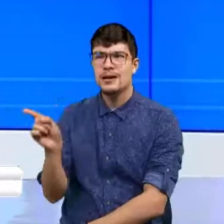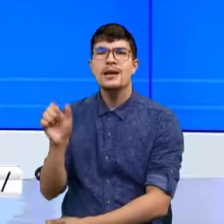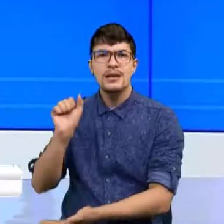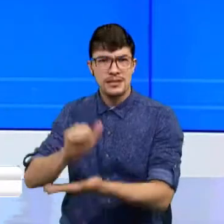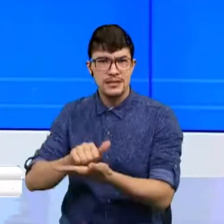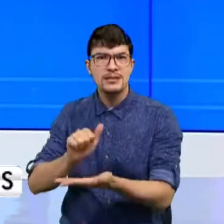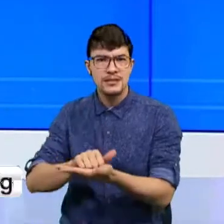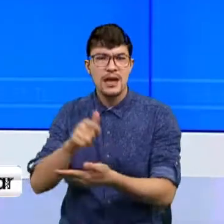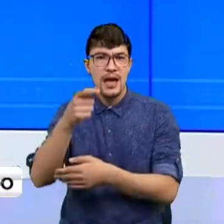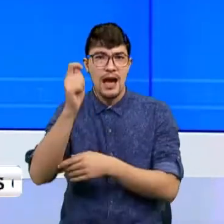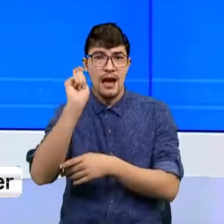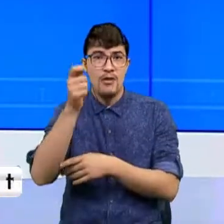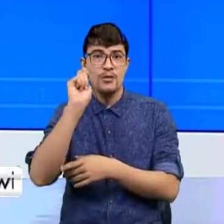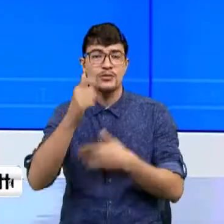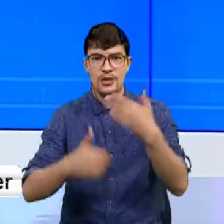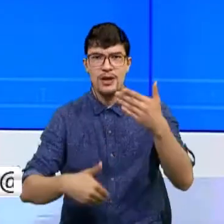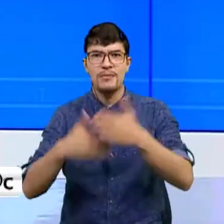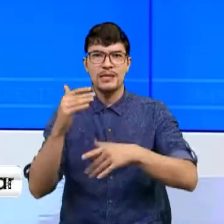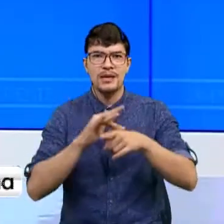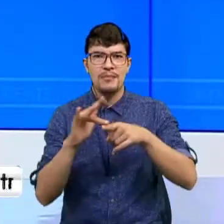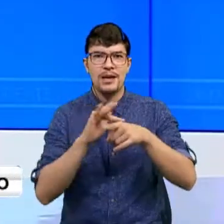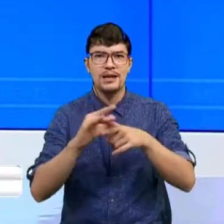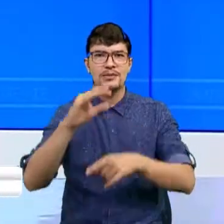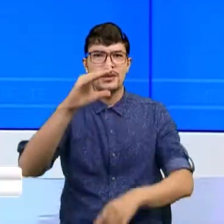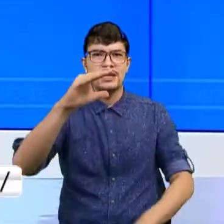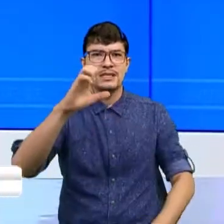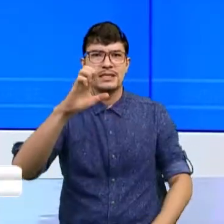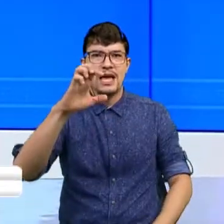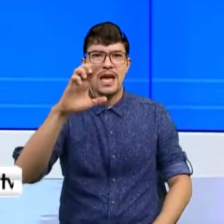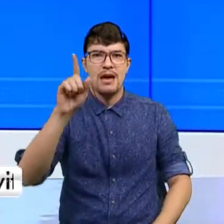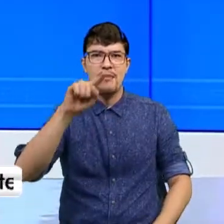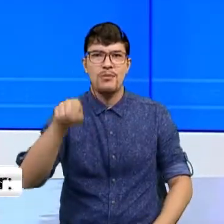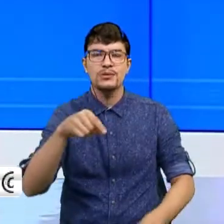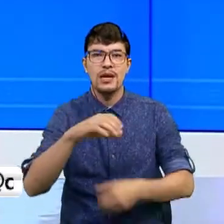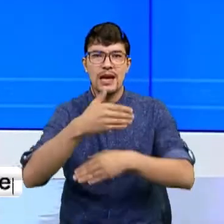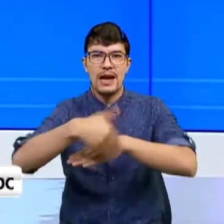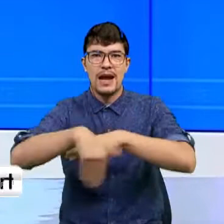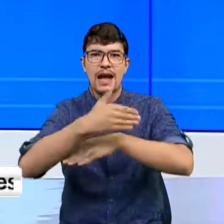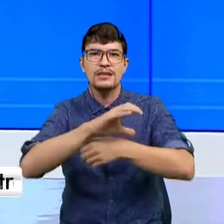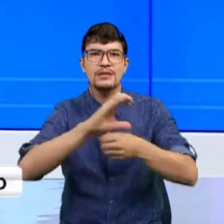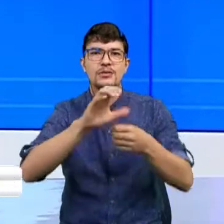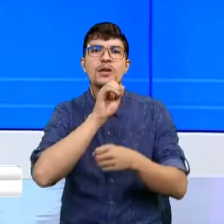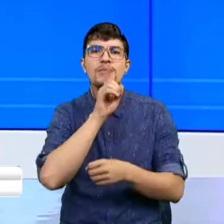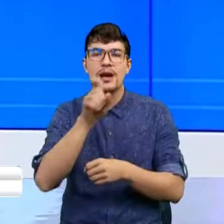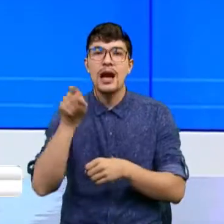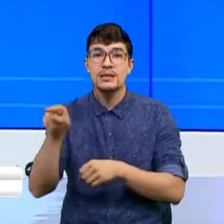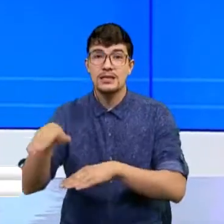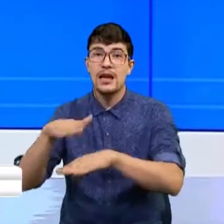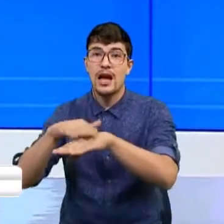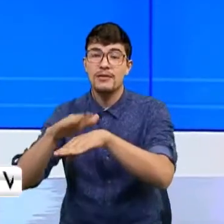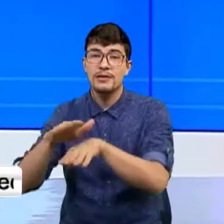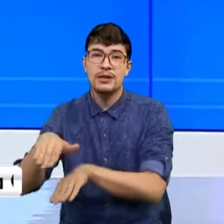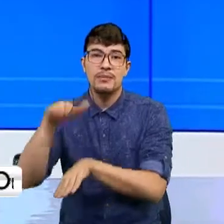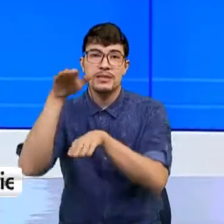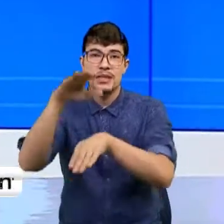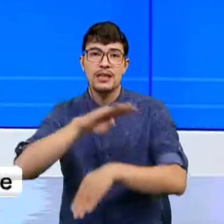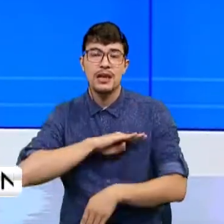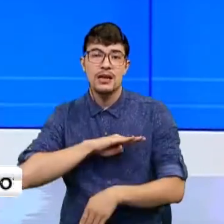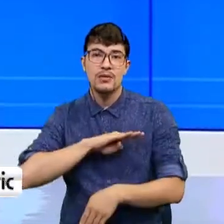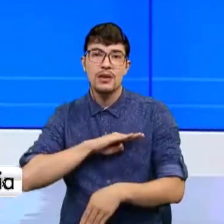en el mes de agosto iniciaría la implementación de los cepos en las calles de bucaramanga así lo anunciaron representantes de la alcaldía de la capital